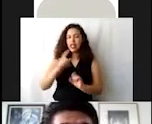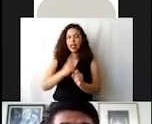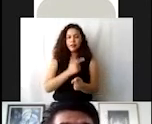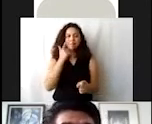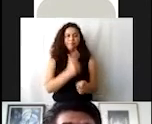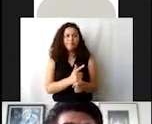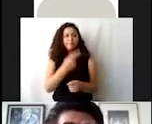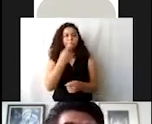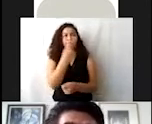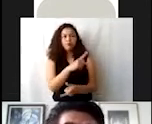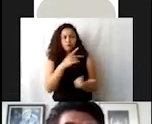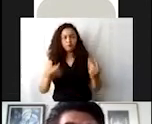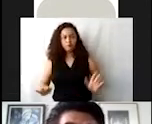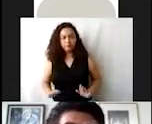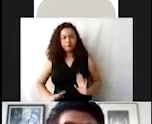Pero